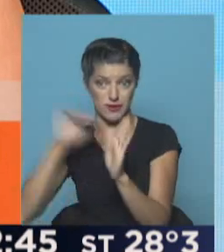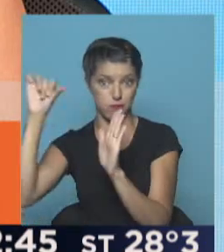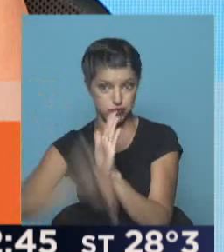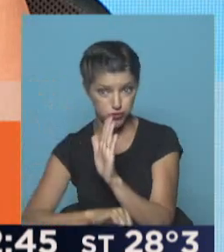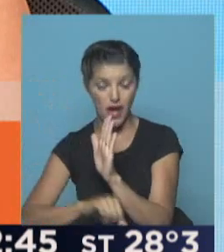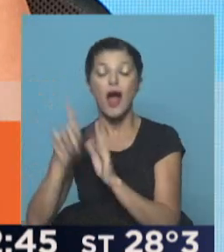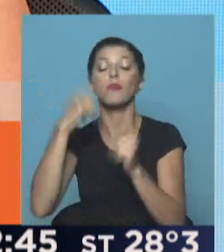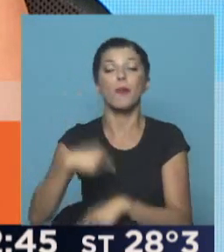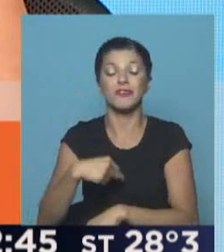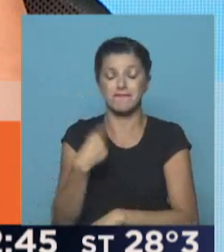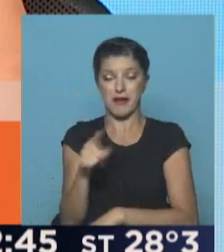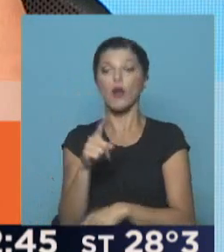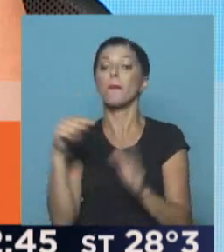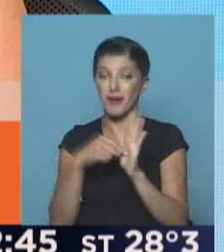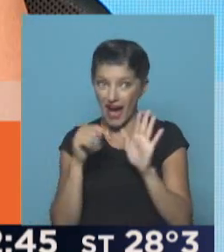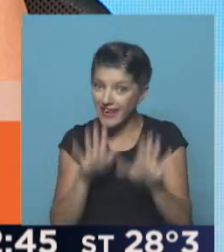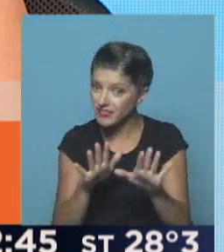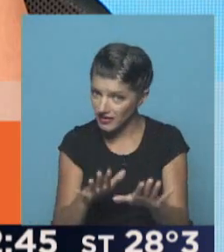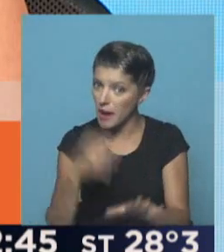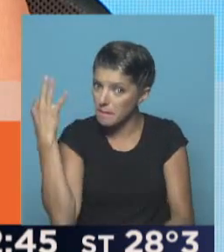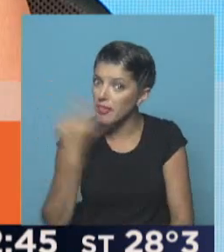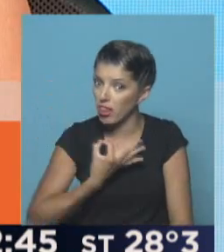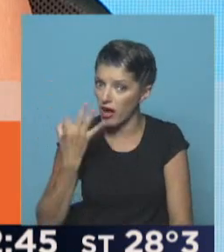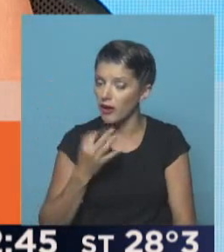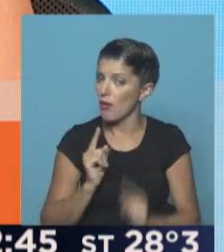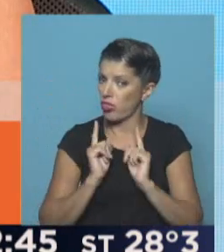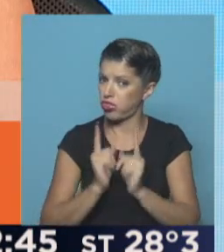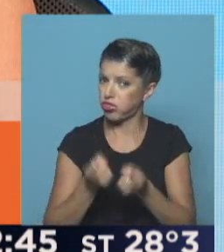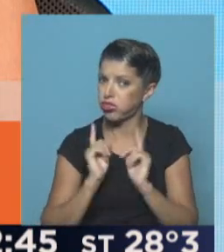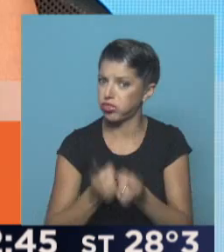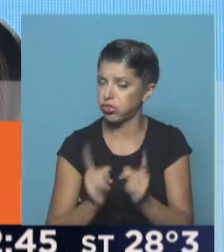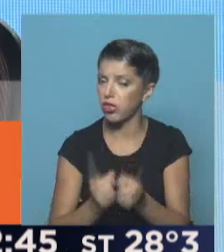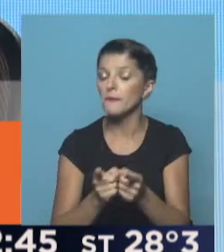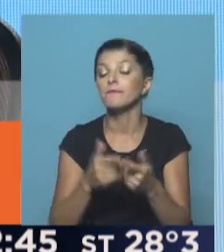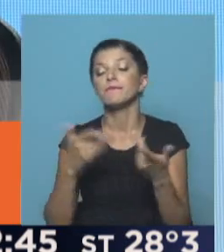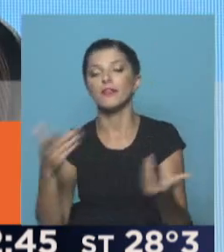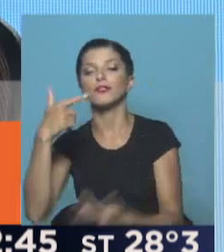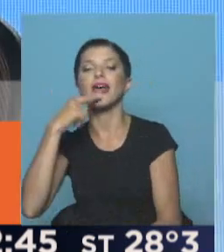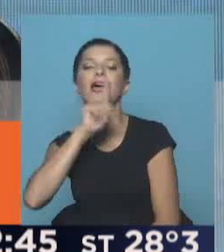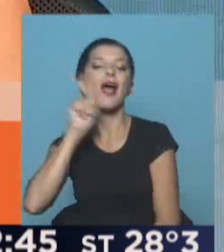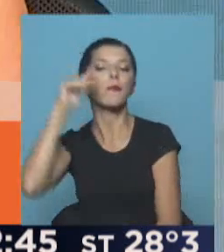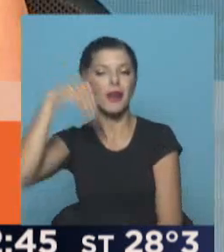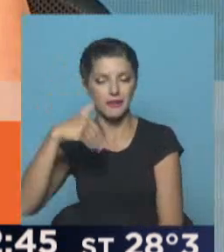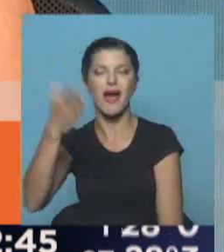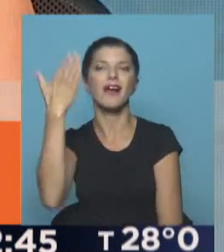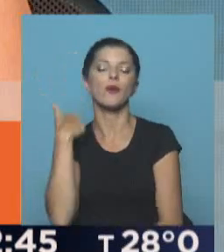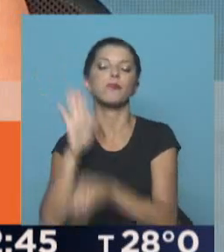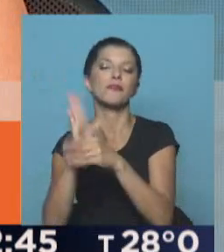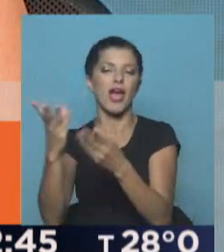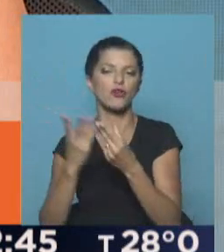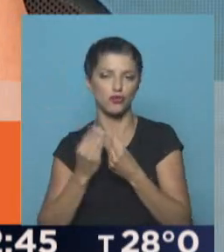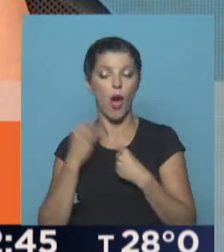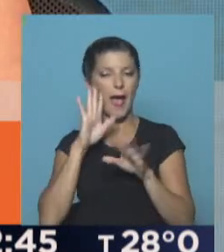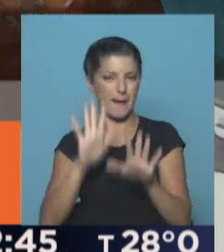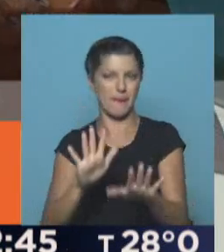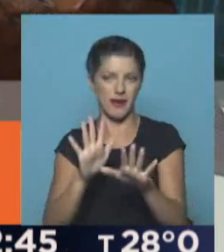creer, pero el impacto es continuo, permanente, y entonces Carlos Slim lo que ayudó ayer fue a controlar un